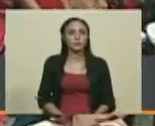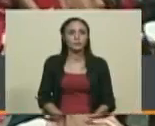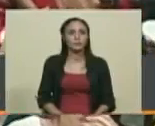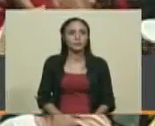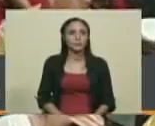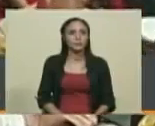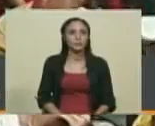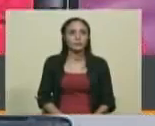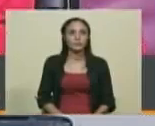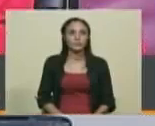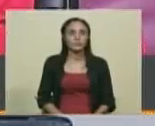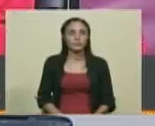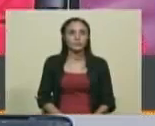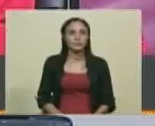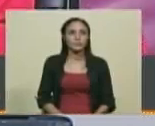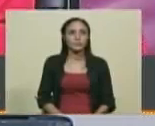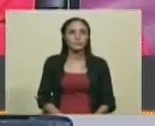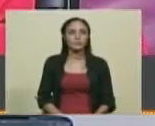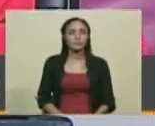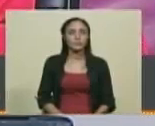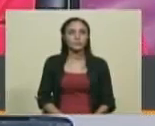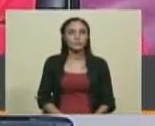Finalmente, mi comandante en jefe,